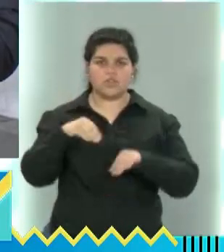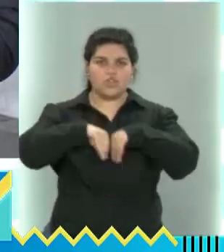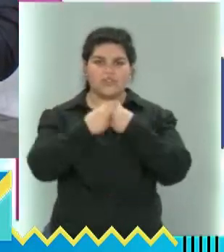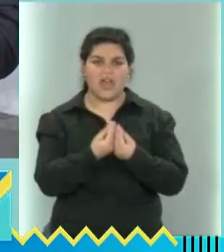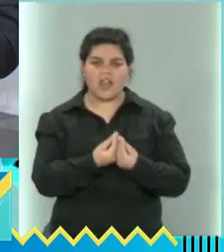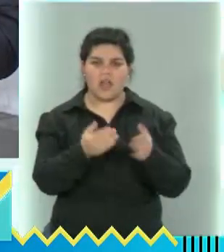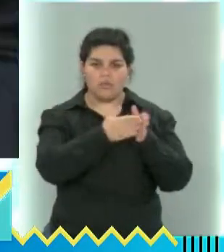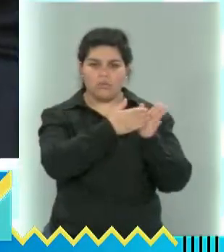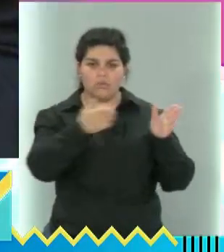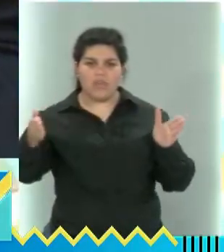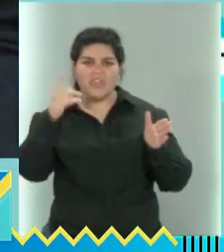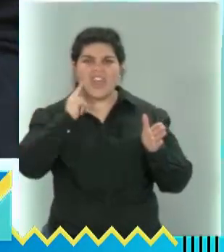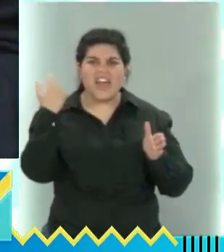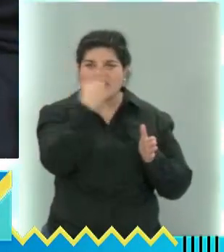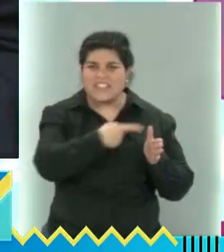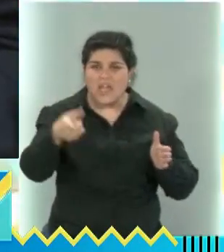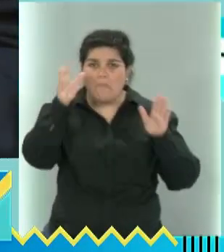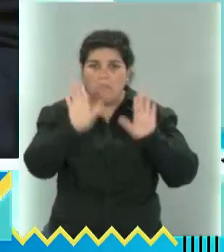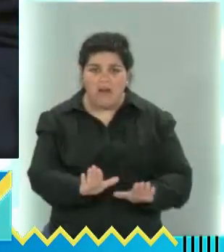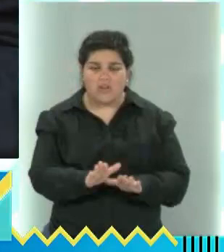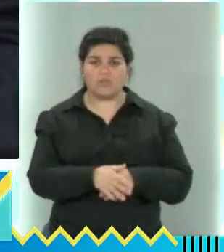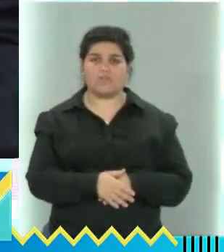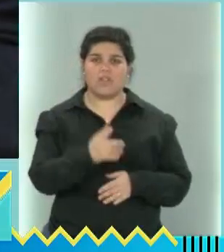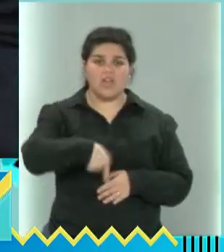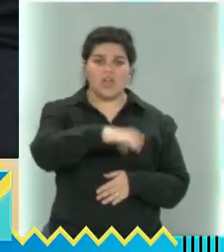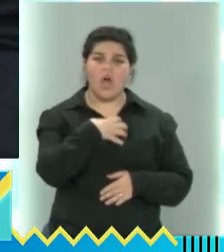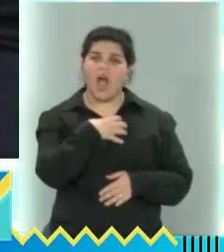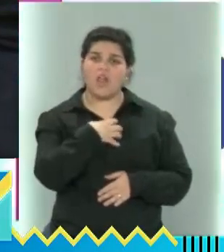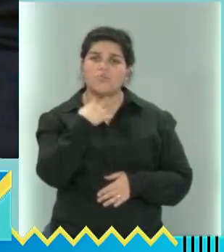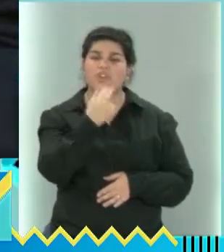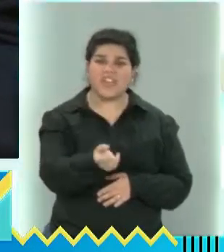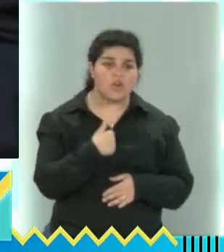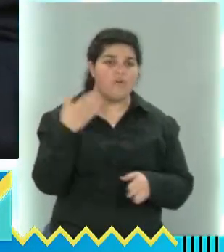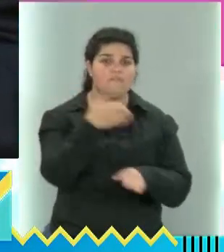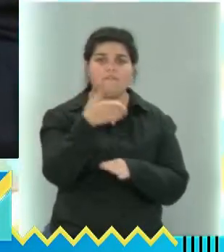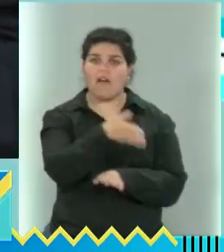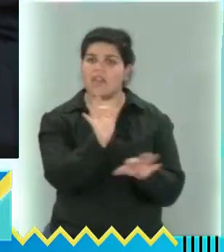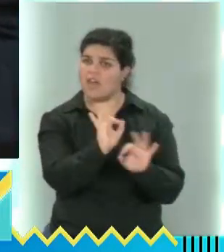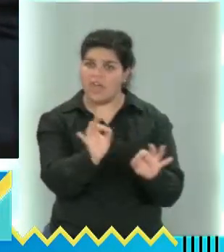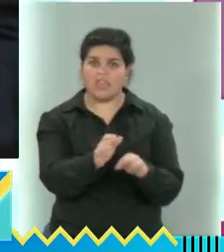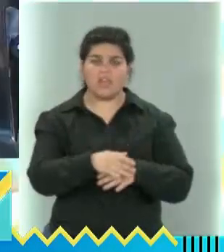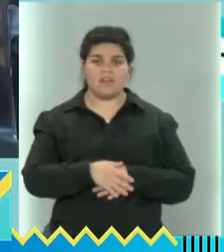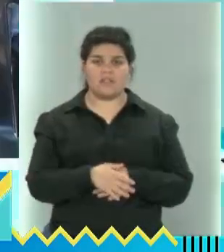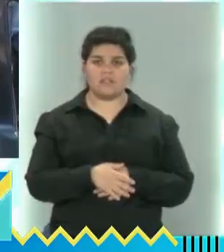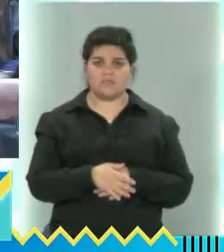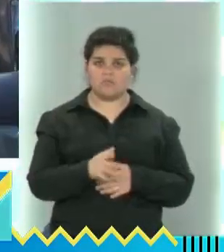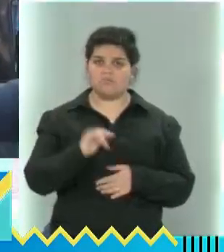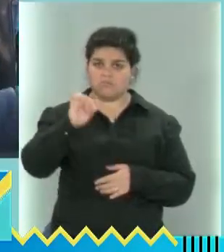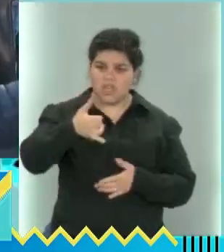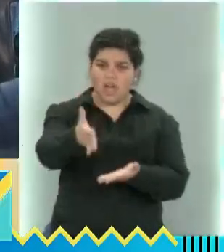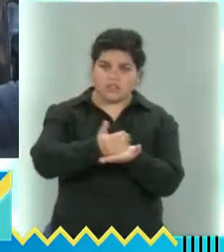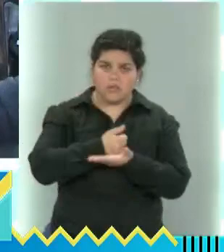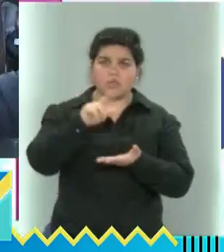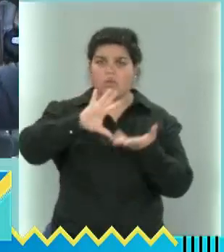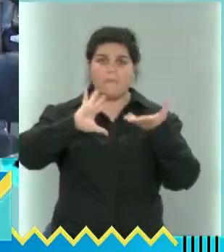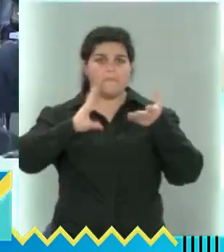paro. 100 días que los chicos no asisten al colegio, 100 días. Y yo puedo aceptar lo que Juan Pablo me decía, que es parte de la